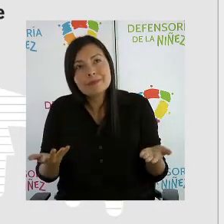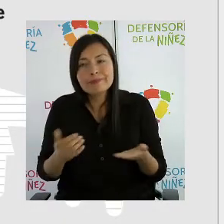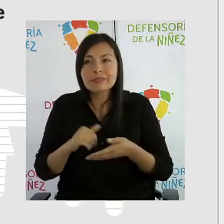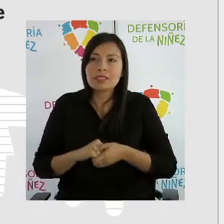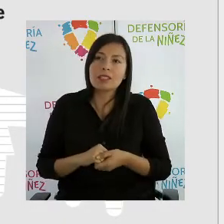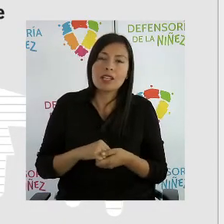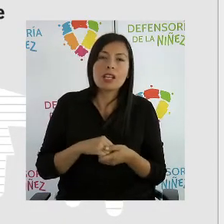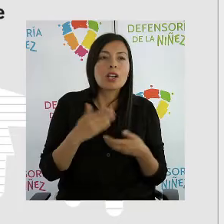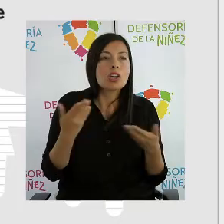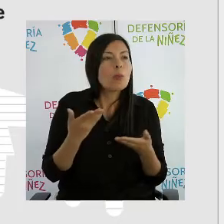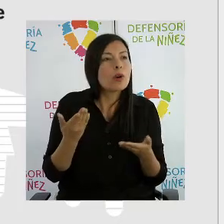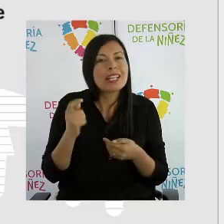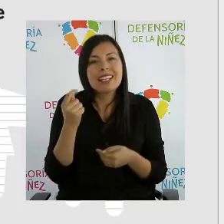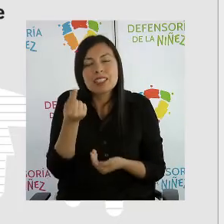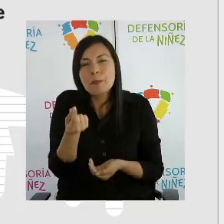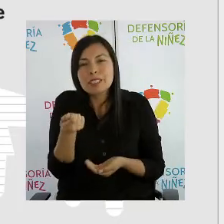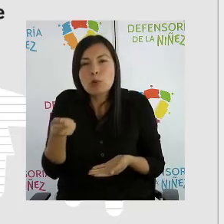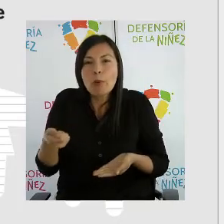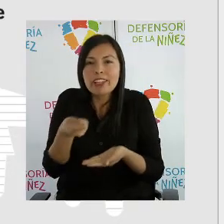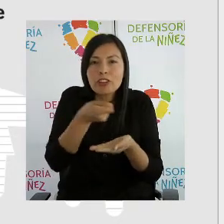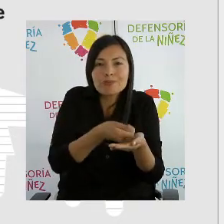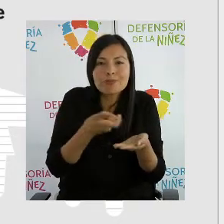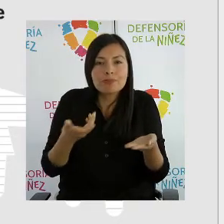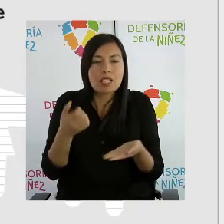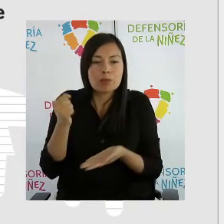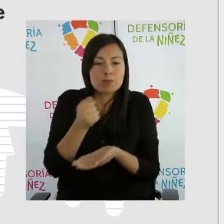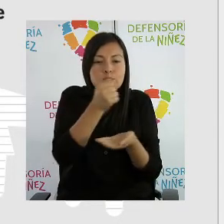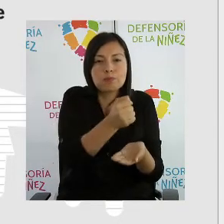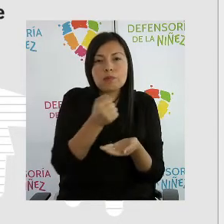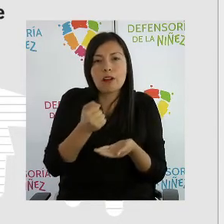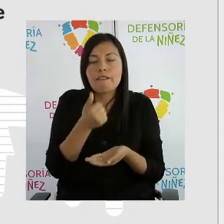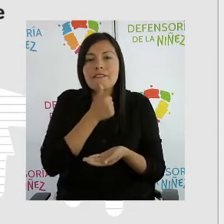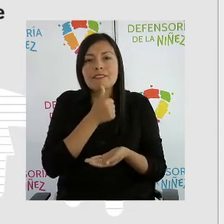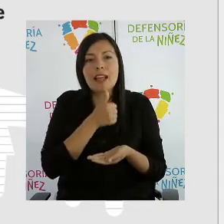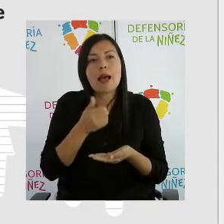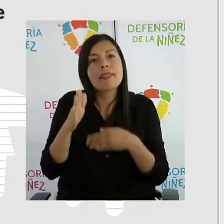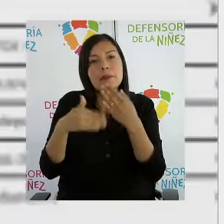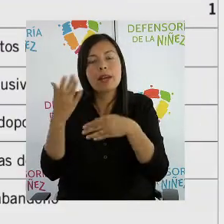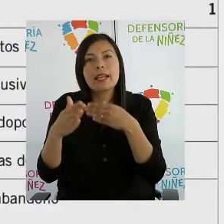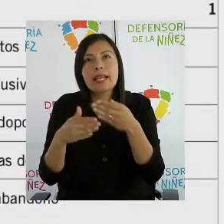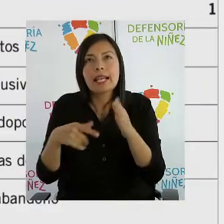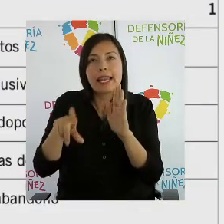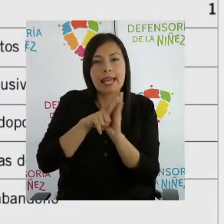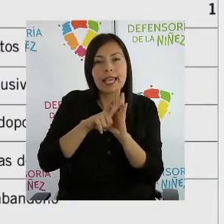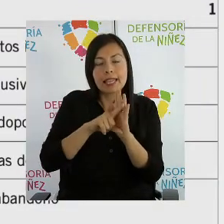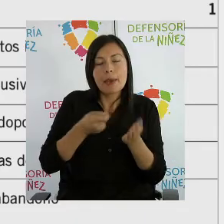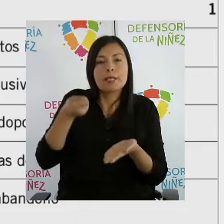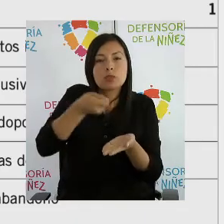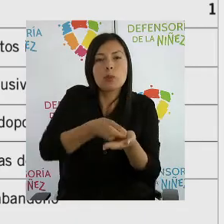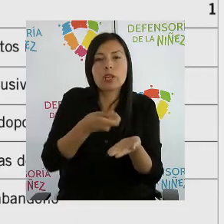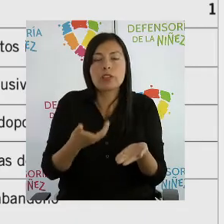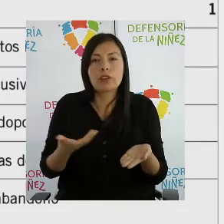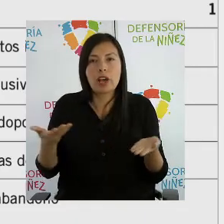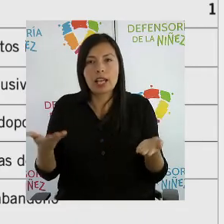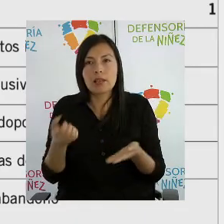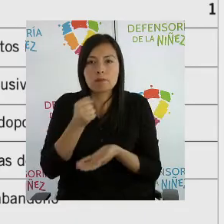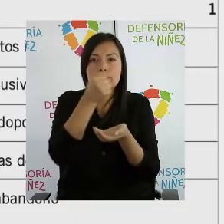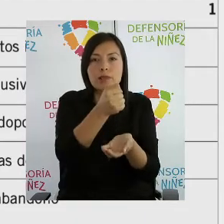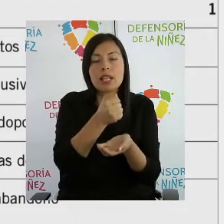situación presupuestaria de la institución, que esperamos en la aprobación final de la ley de presupuesto se modifique y que se nos entreguen